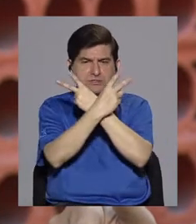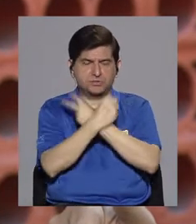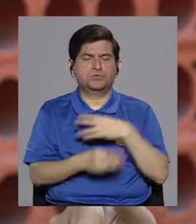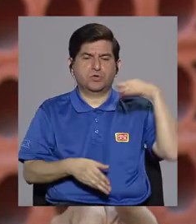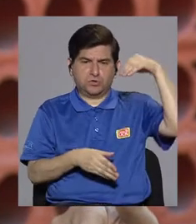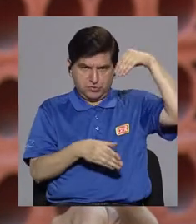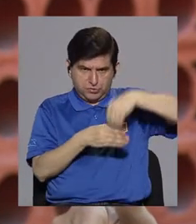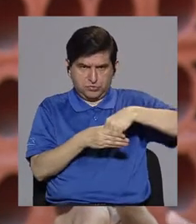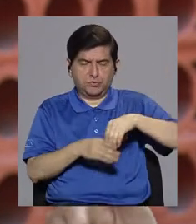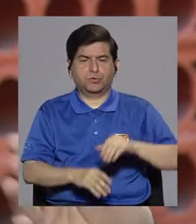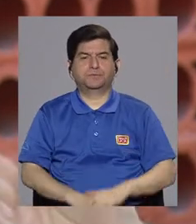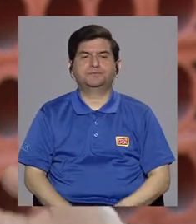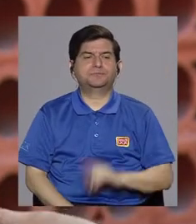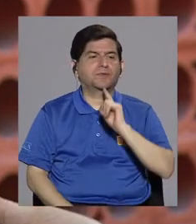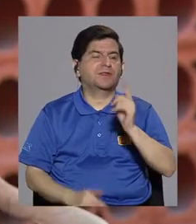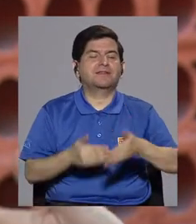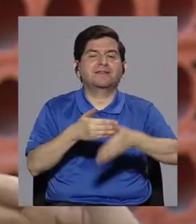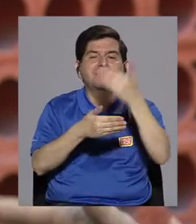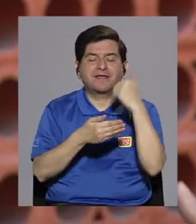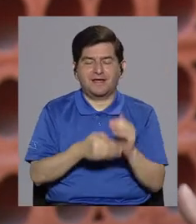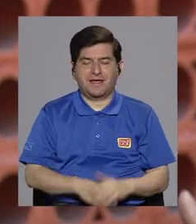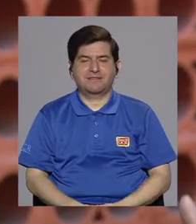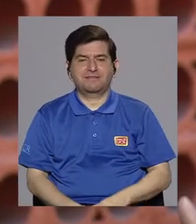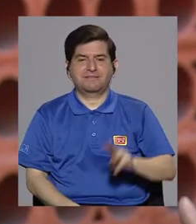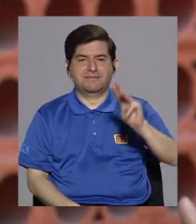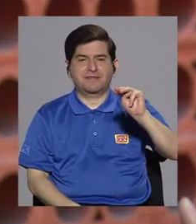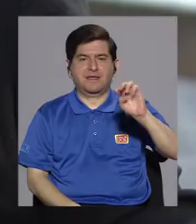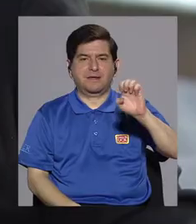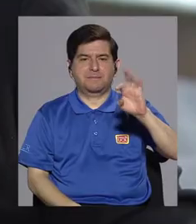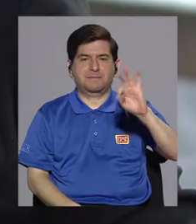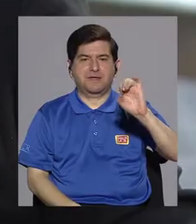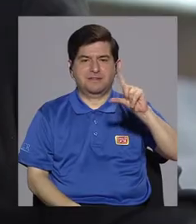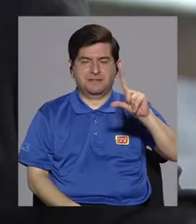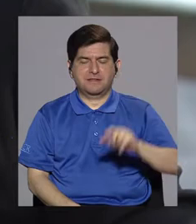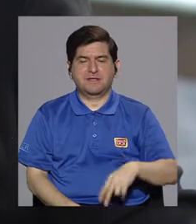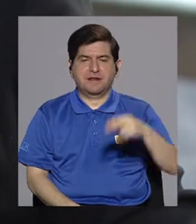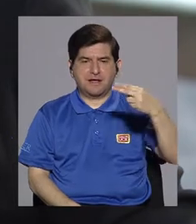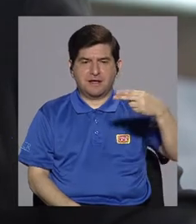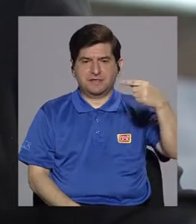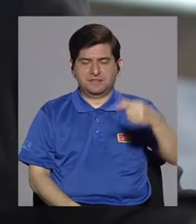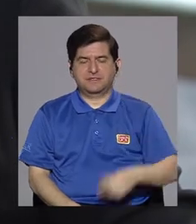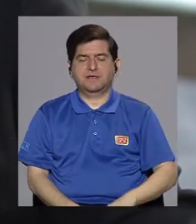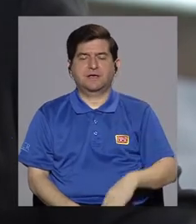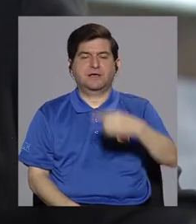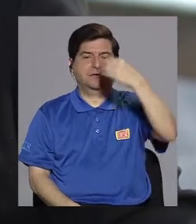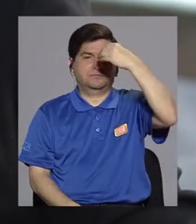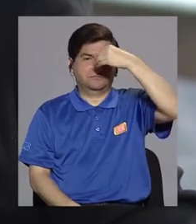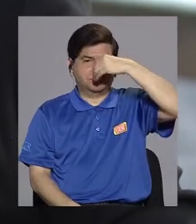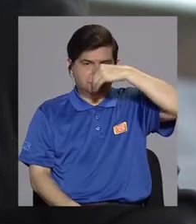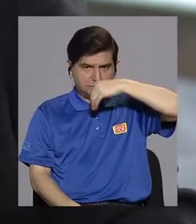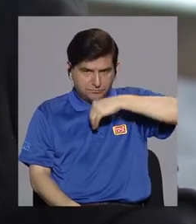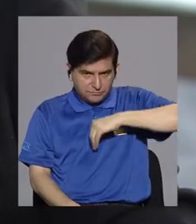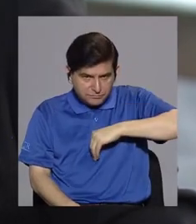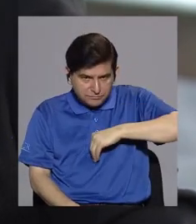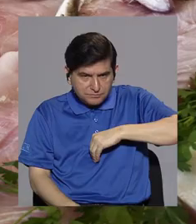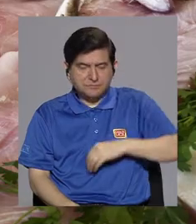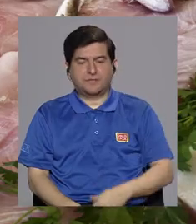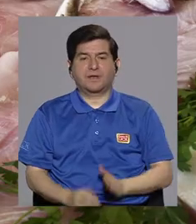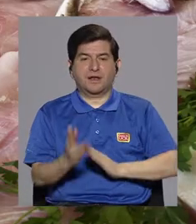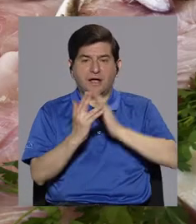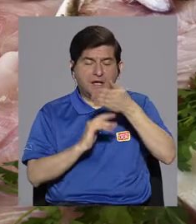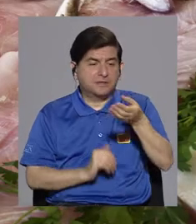en cuenta a esto. Como le decía anteriormente, el metilmercurio que ingresa por la vía gástrica, es decir, los